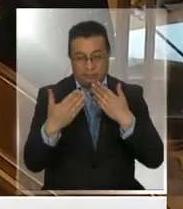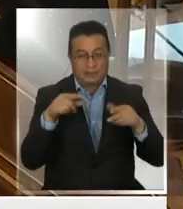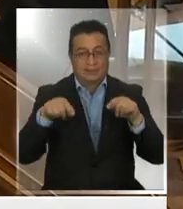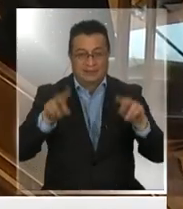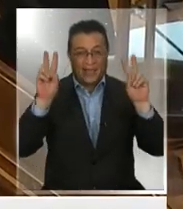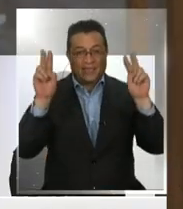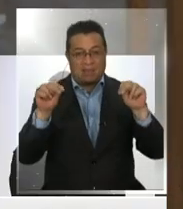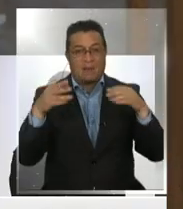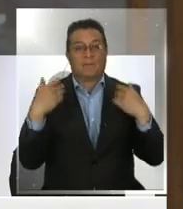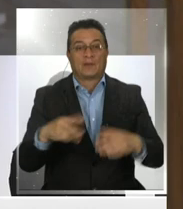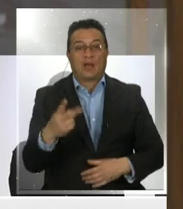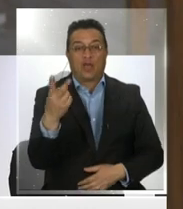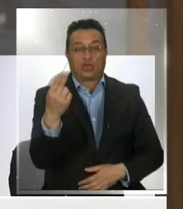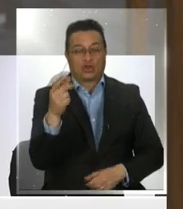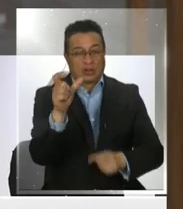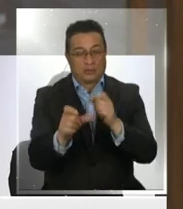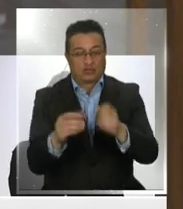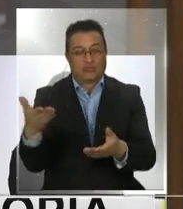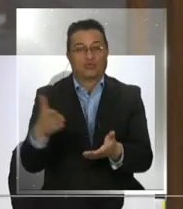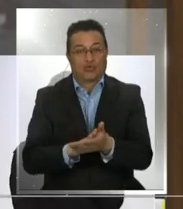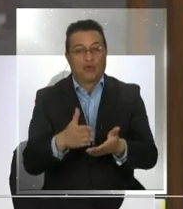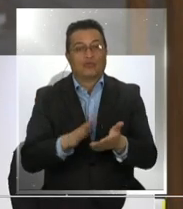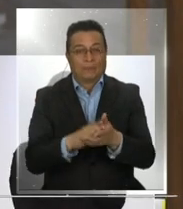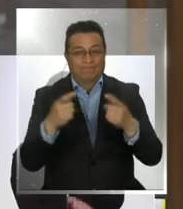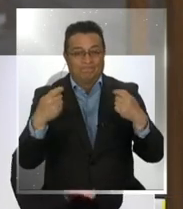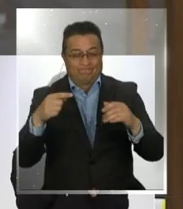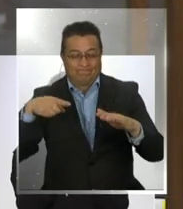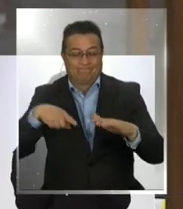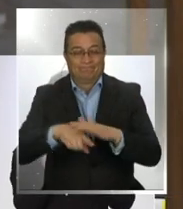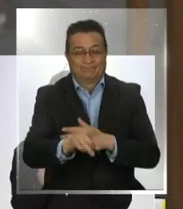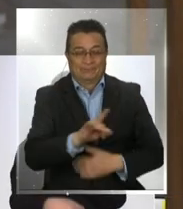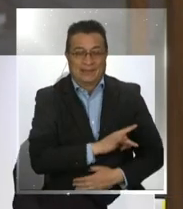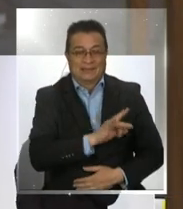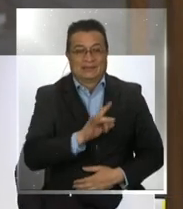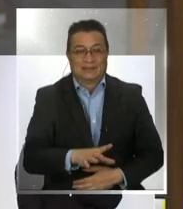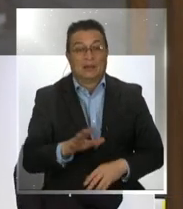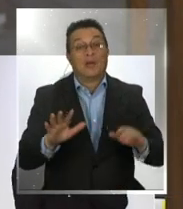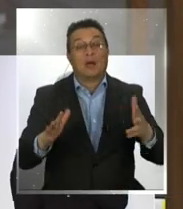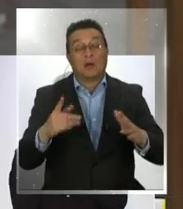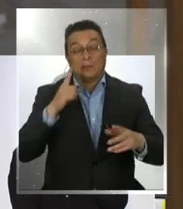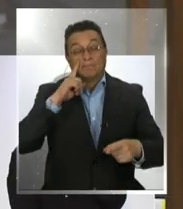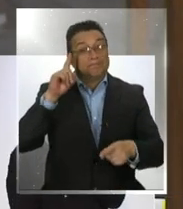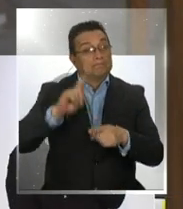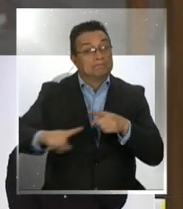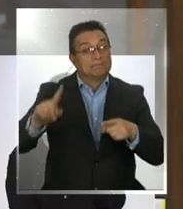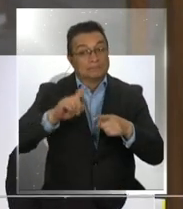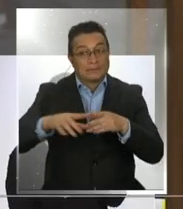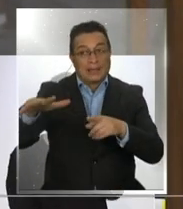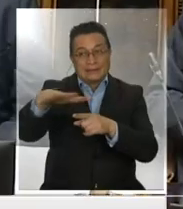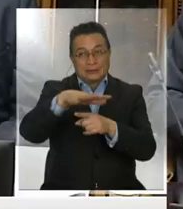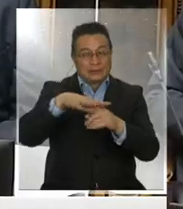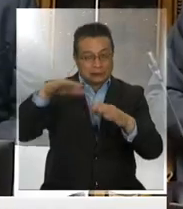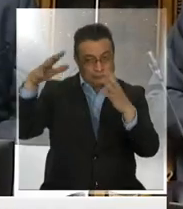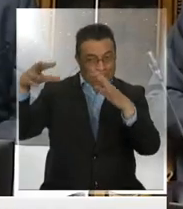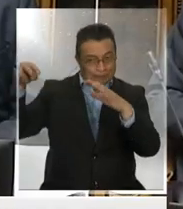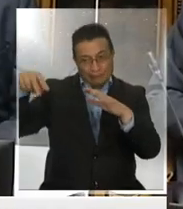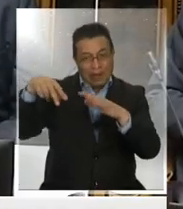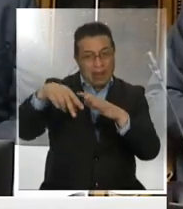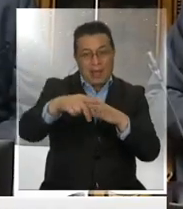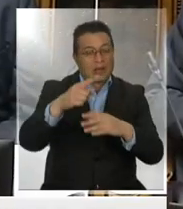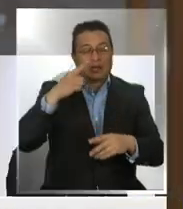conflicto. Ya 12 personas han fallecido intentando ingresar a nuestro país, probablemente porque desconocen las condiciones que tienen